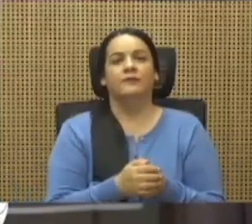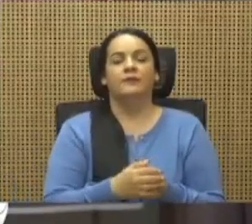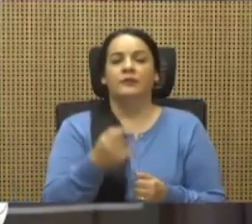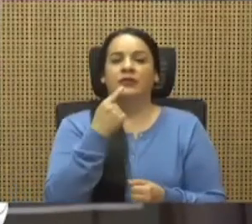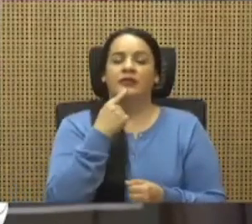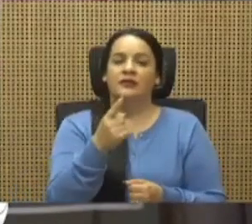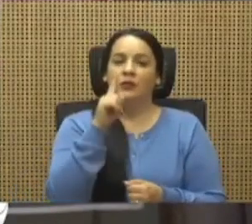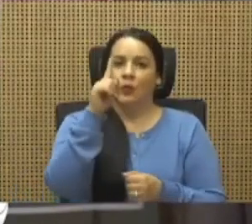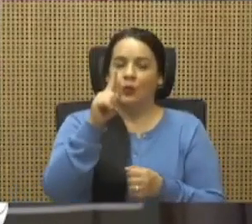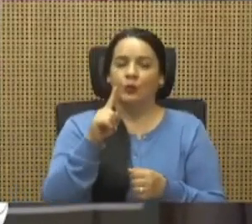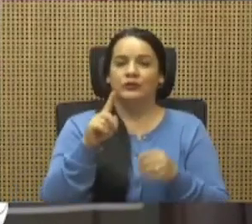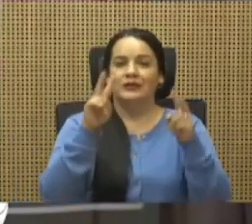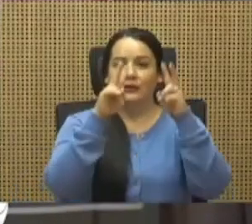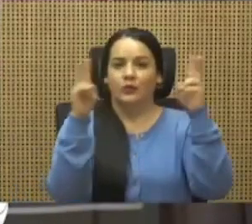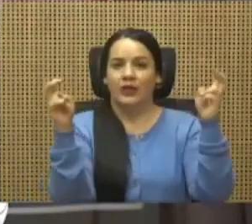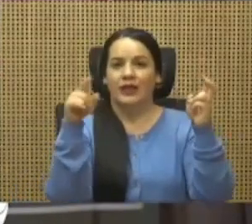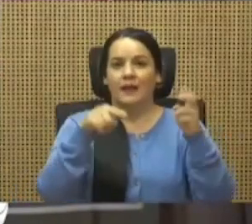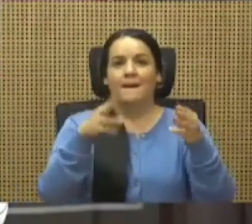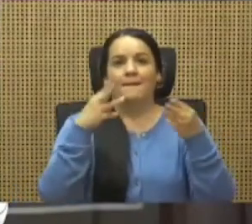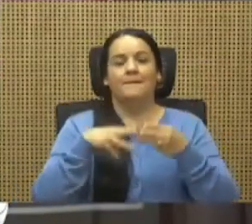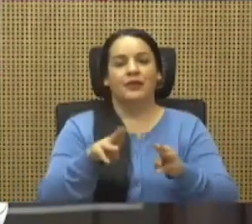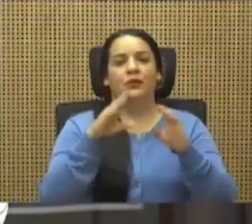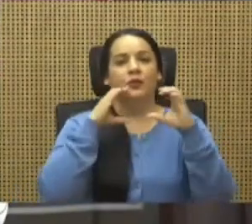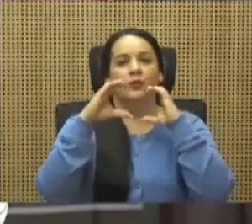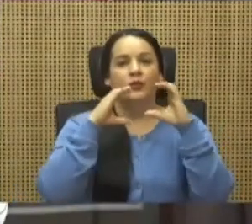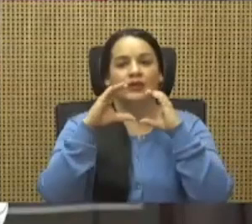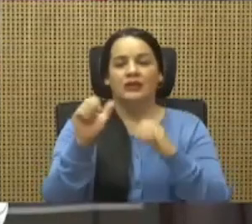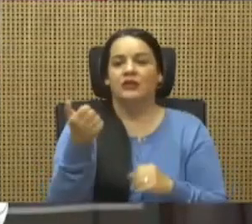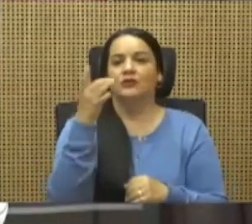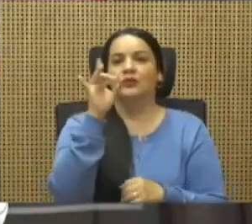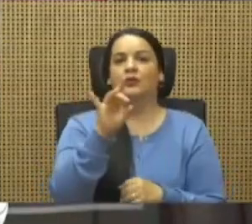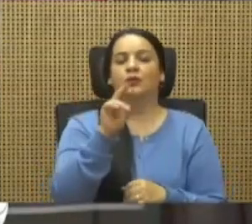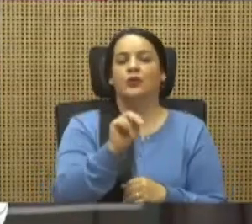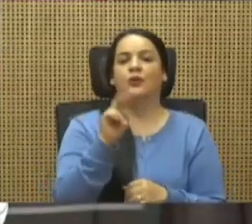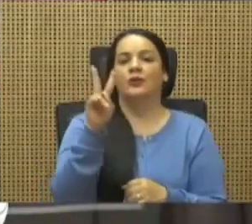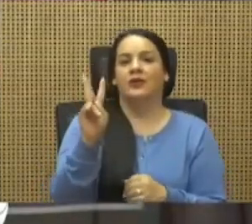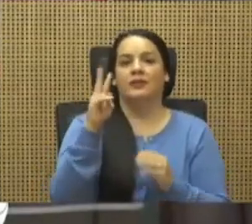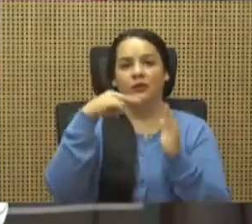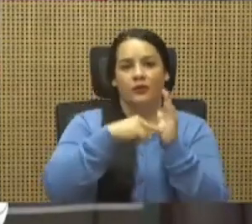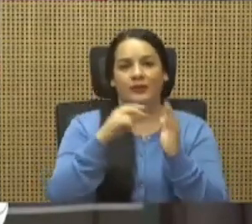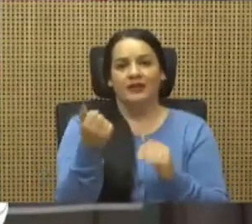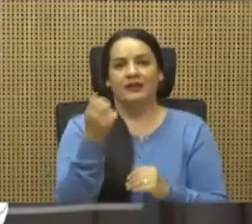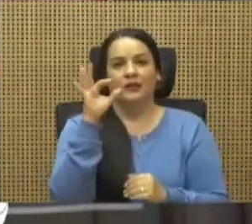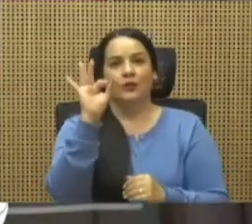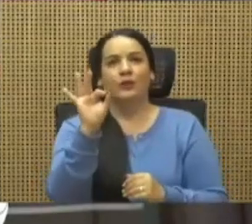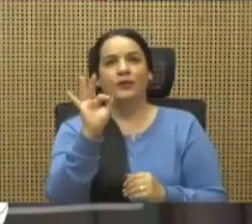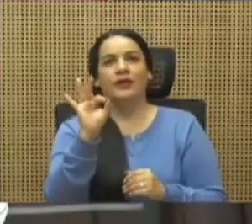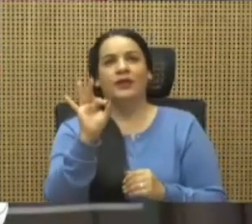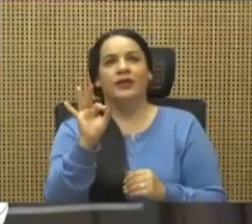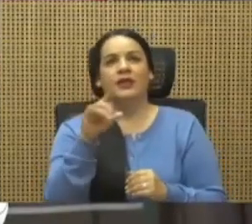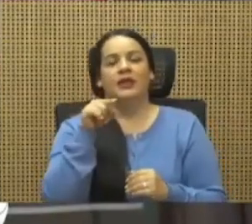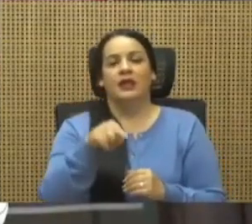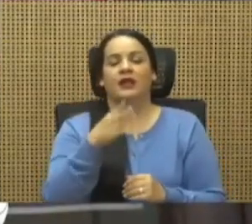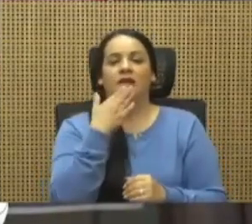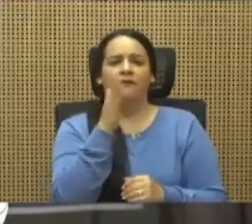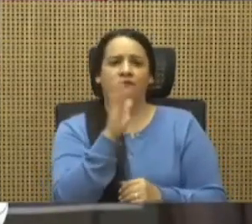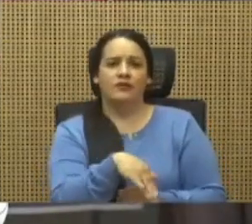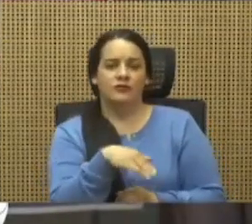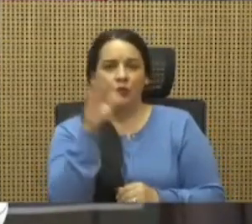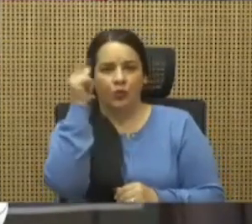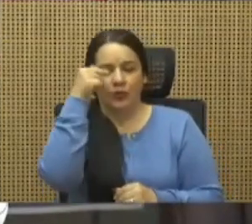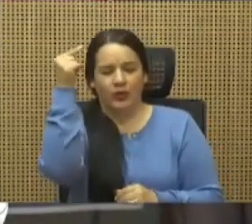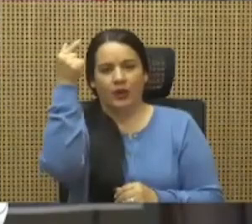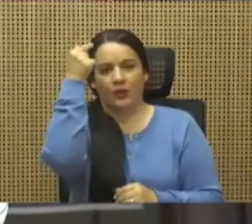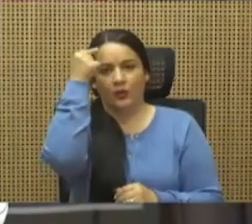Decía un titular de los medios de comunicación el 18 de noviembre del 2019, durante el nefasto gobierno de Carlos